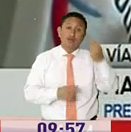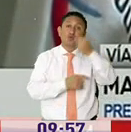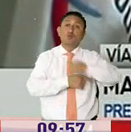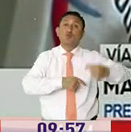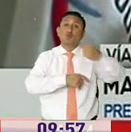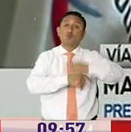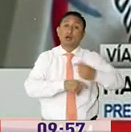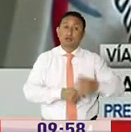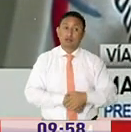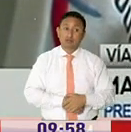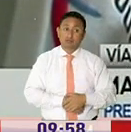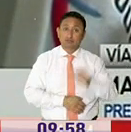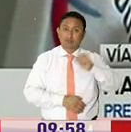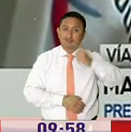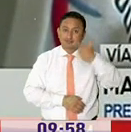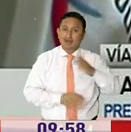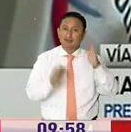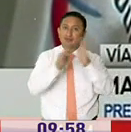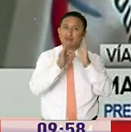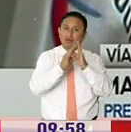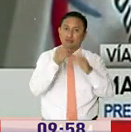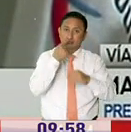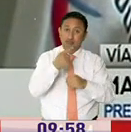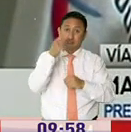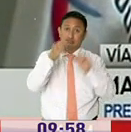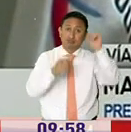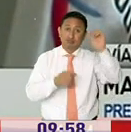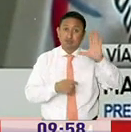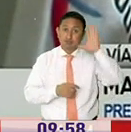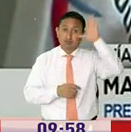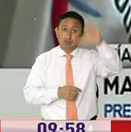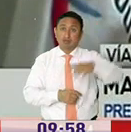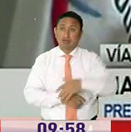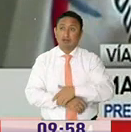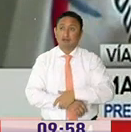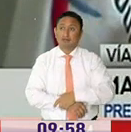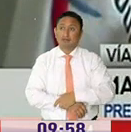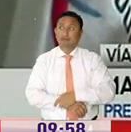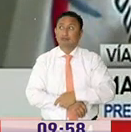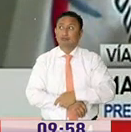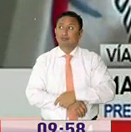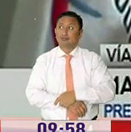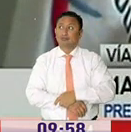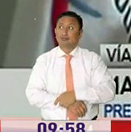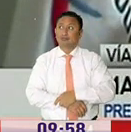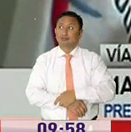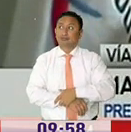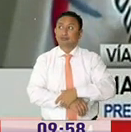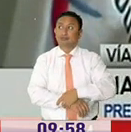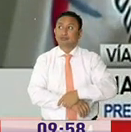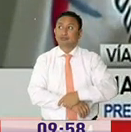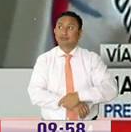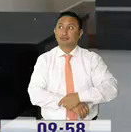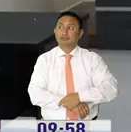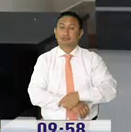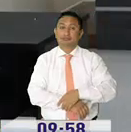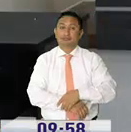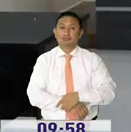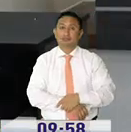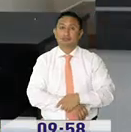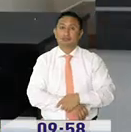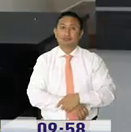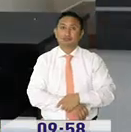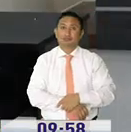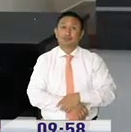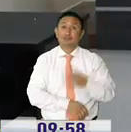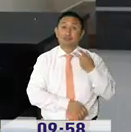Guayas, pese a que circulaba en redes un video que decía lo contrario. La persona está con atención, está en estado estable.